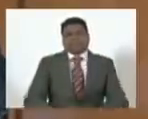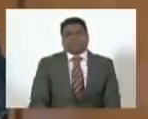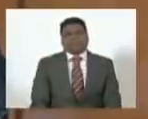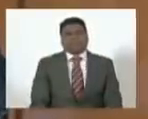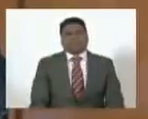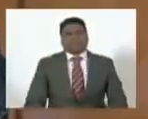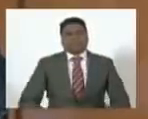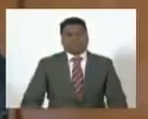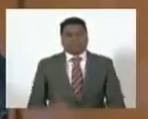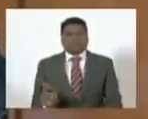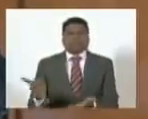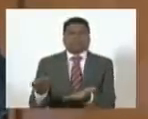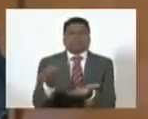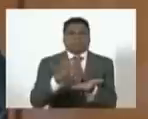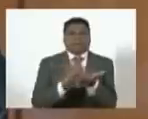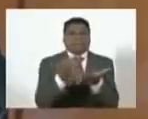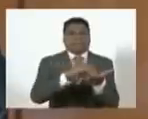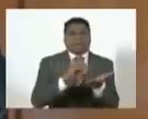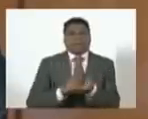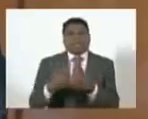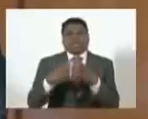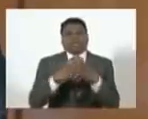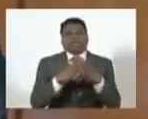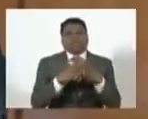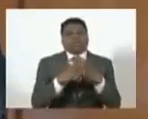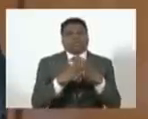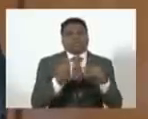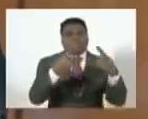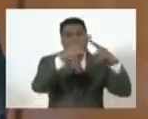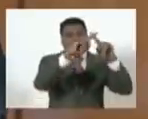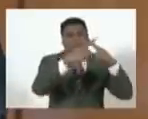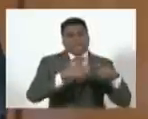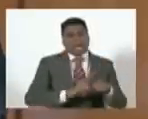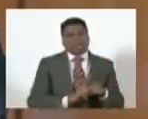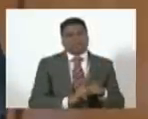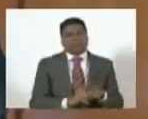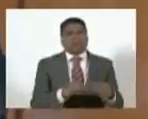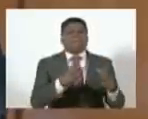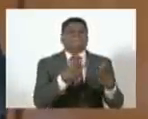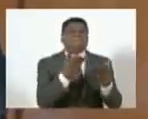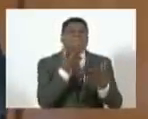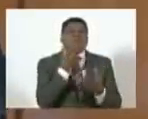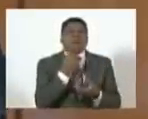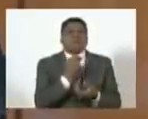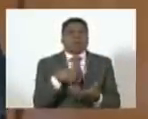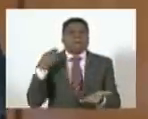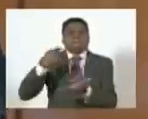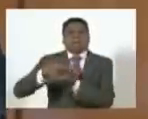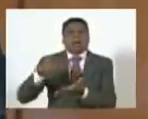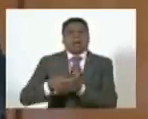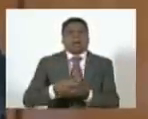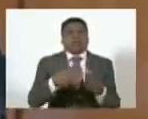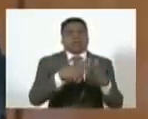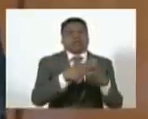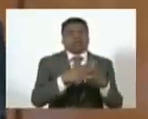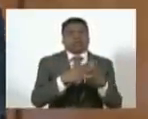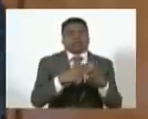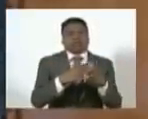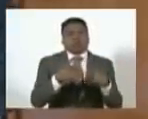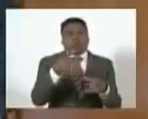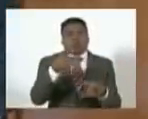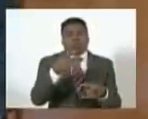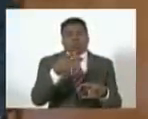que incorpore el patrimonio en el cálculo de anticipo del impuesto sobre la renta para las personas